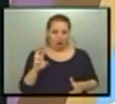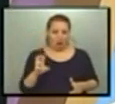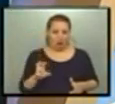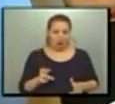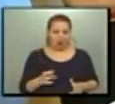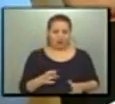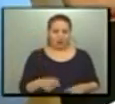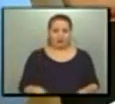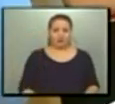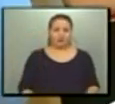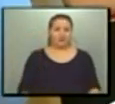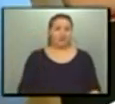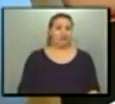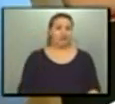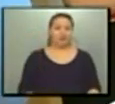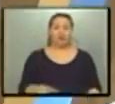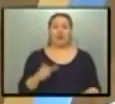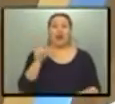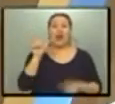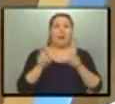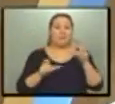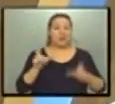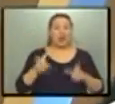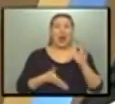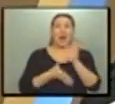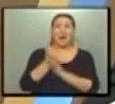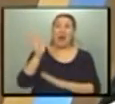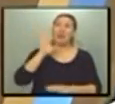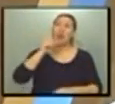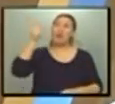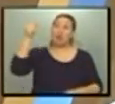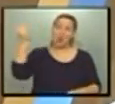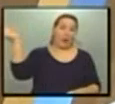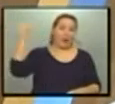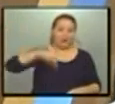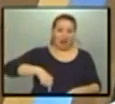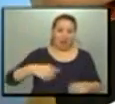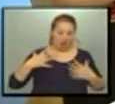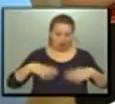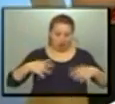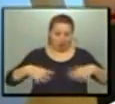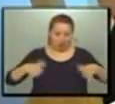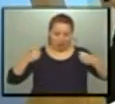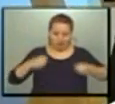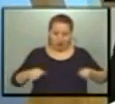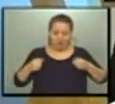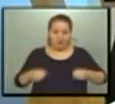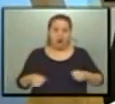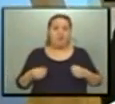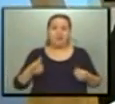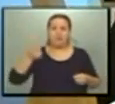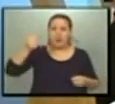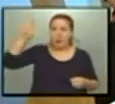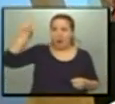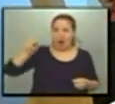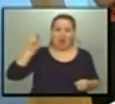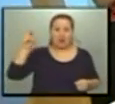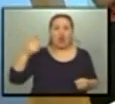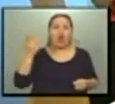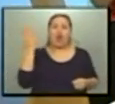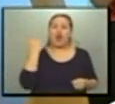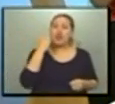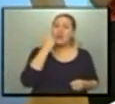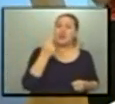costar. La gente se viene a Estados Unidos con la ropa puesta, ¿viste? Con tres remeras puestas para... Bueno, y vos sabés que el otro día también yo preguntaba por qué el